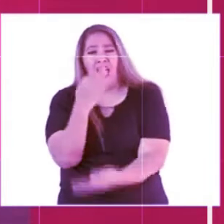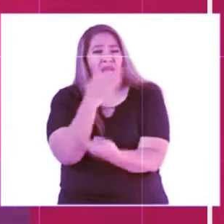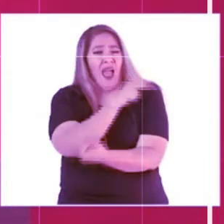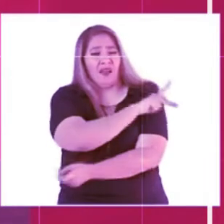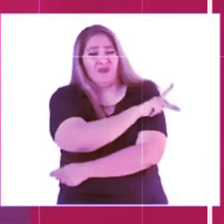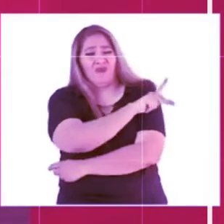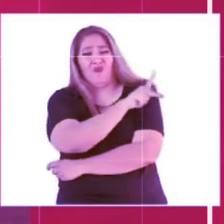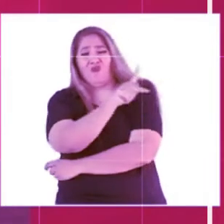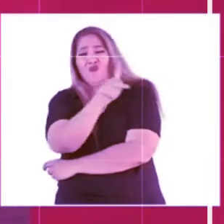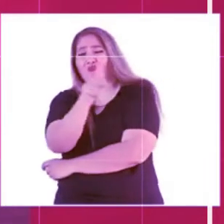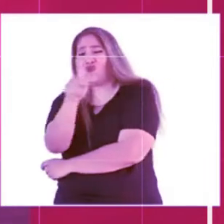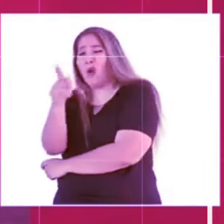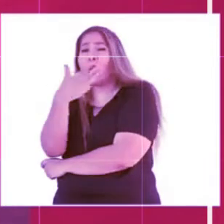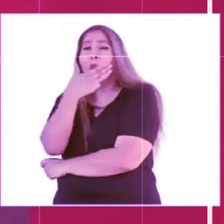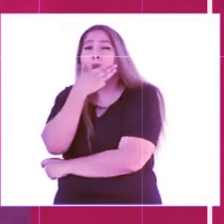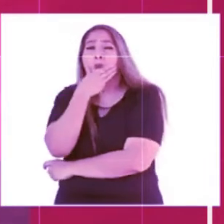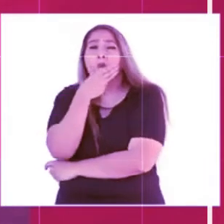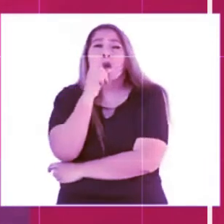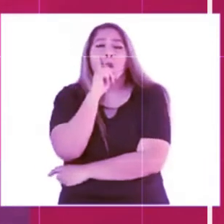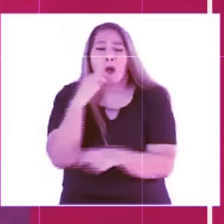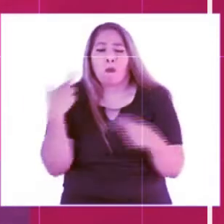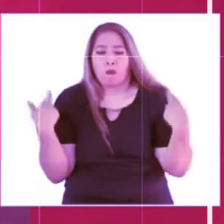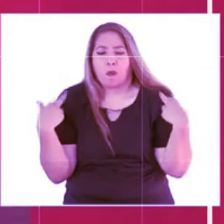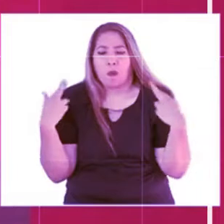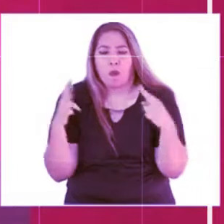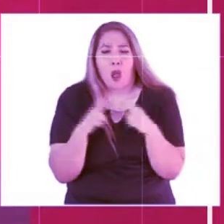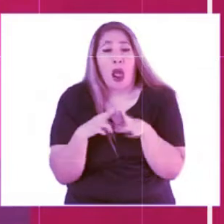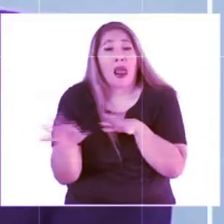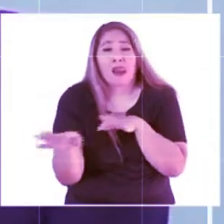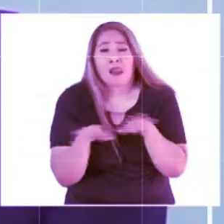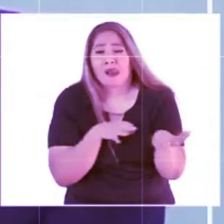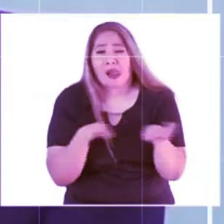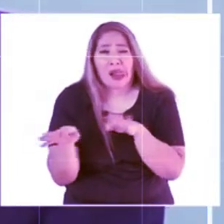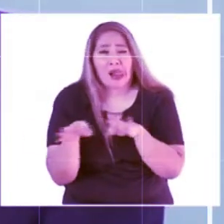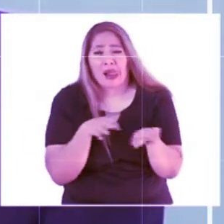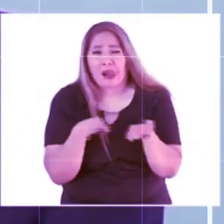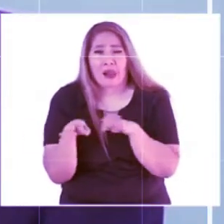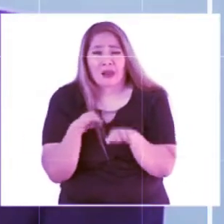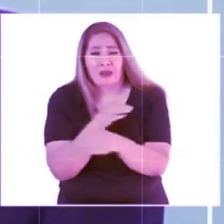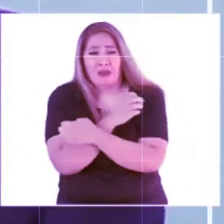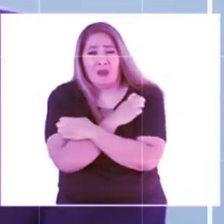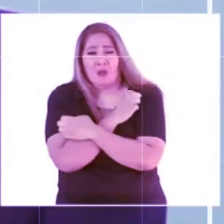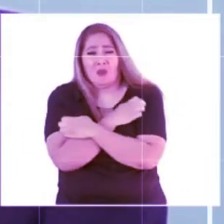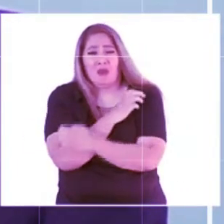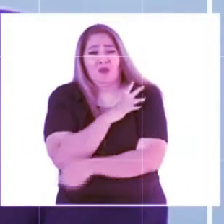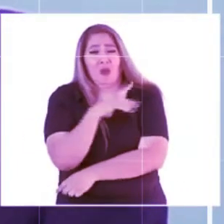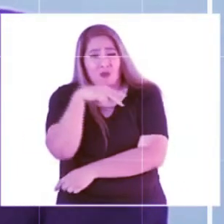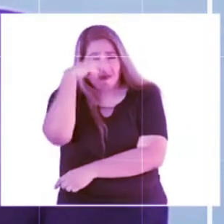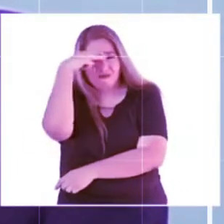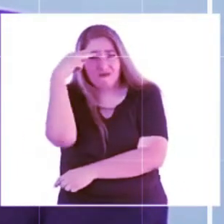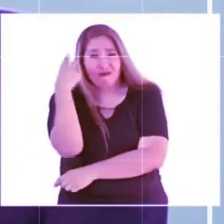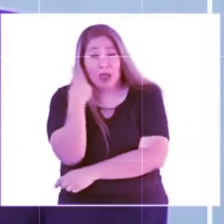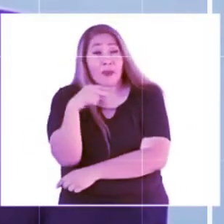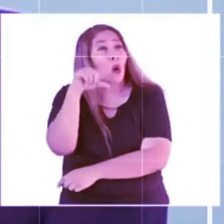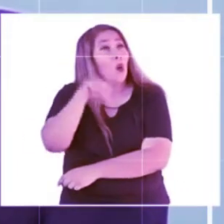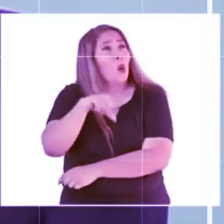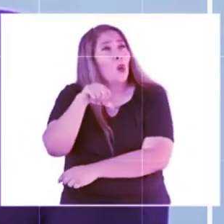los maestros, maestras, a los trabajadores de educación del país. Al día de